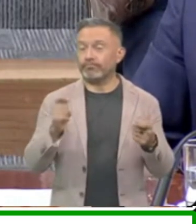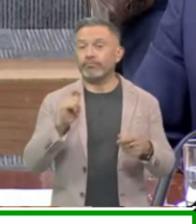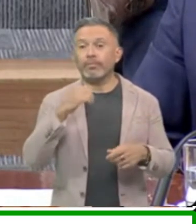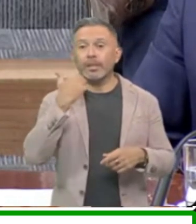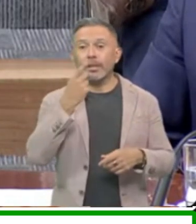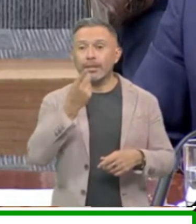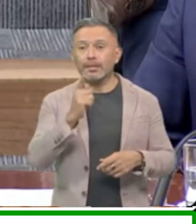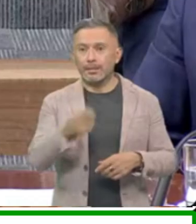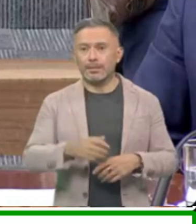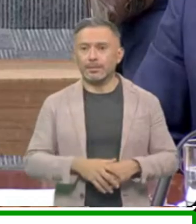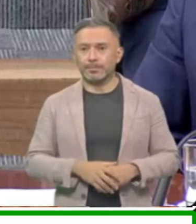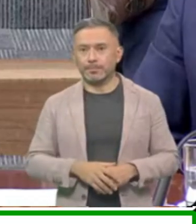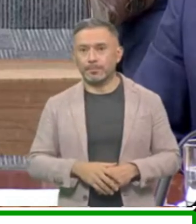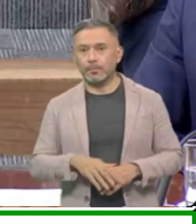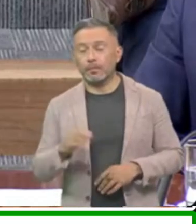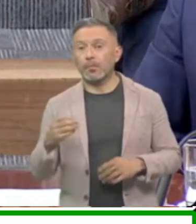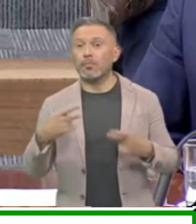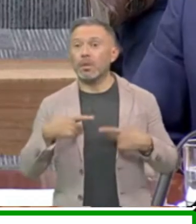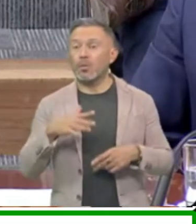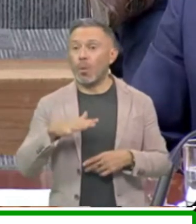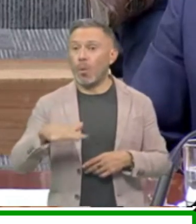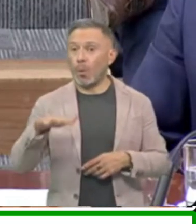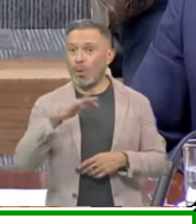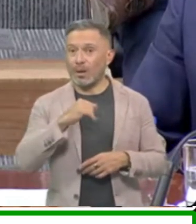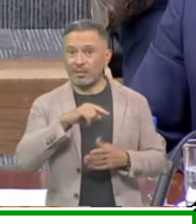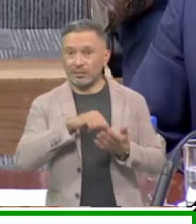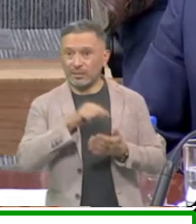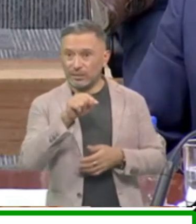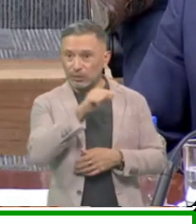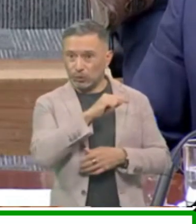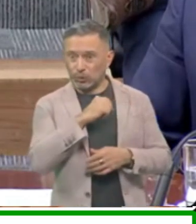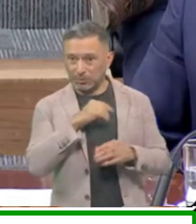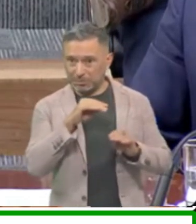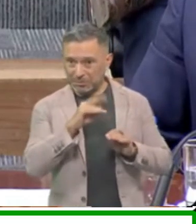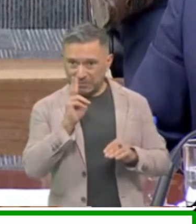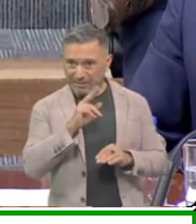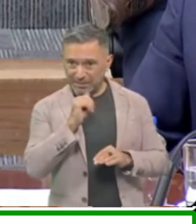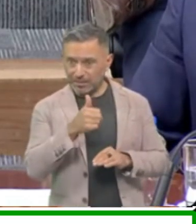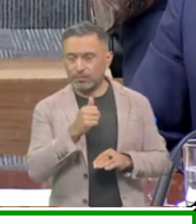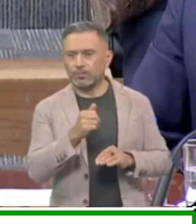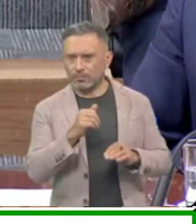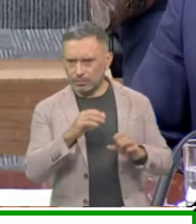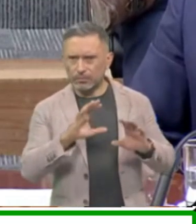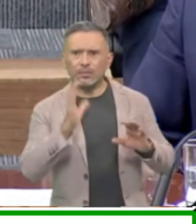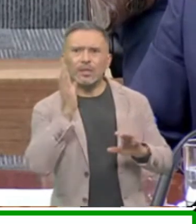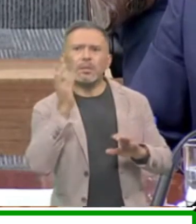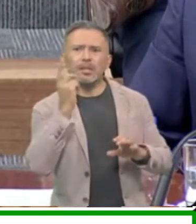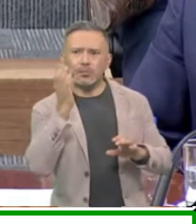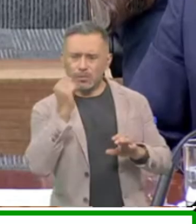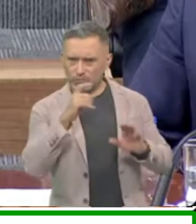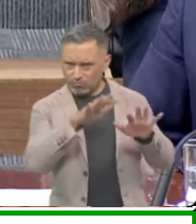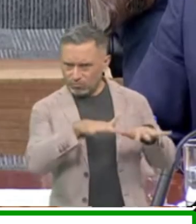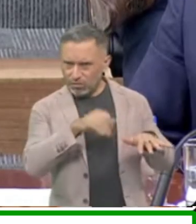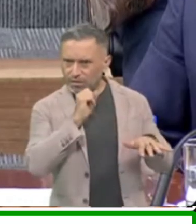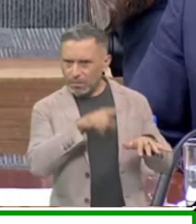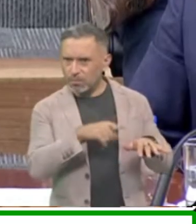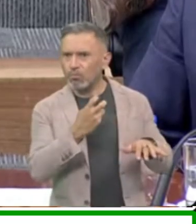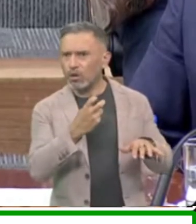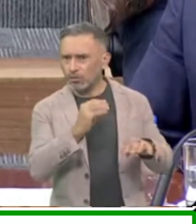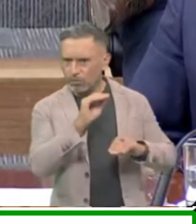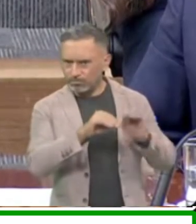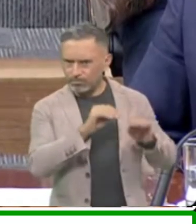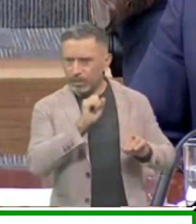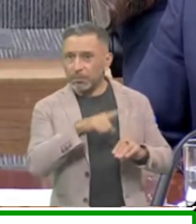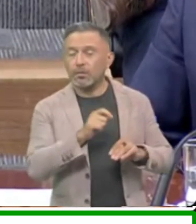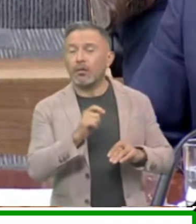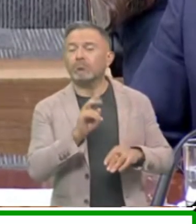si la voluntad popular no se refleja en los distritos, que sí se refleja en la Cámara. Para eso se hizo también. Y por eso es que estamos insistiendo, si